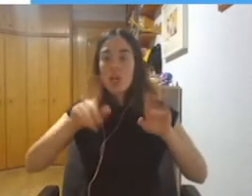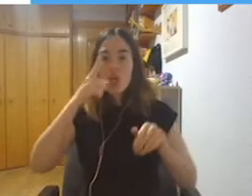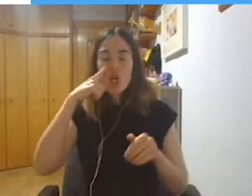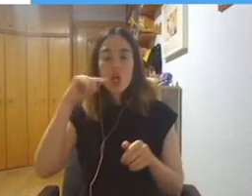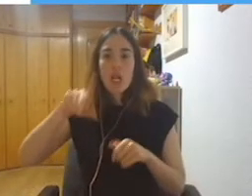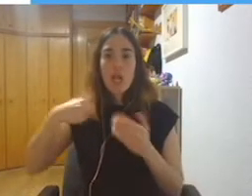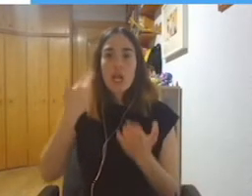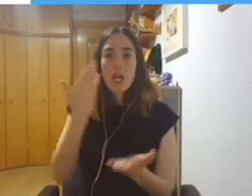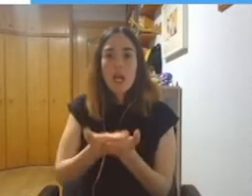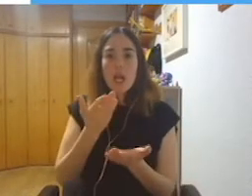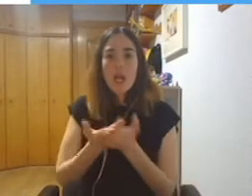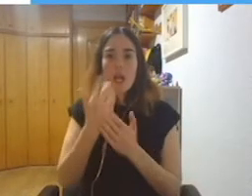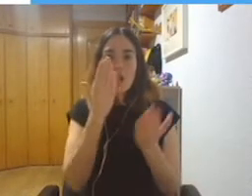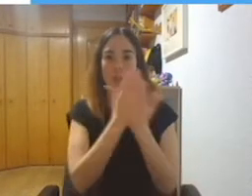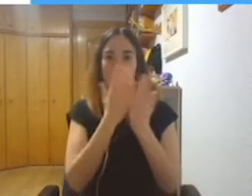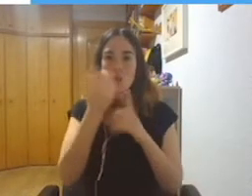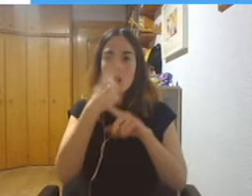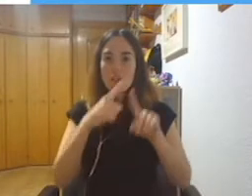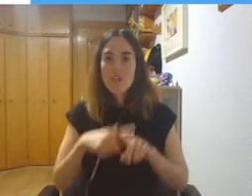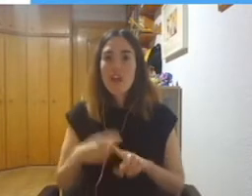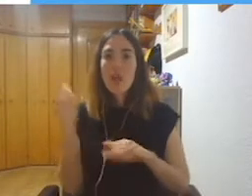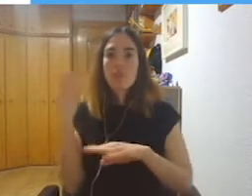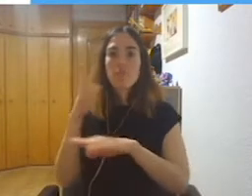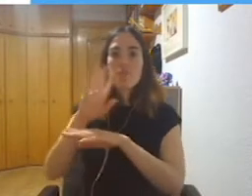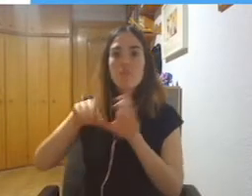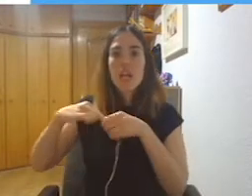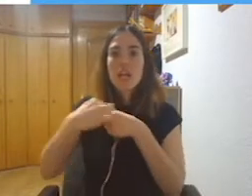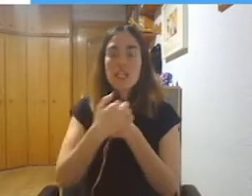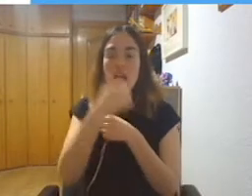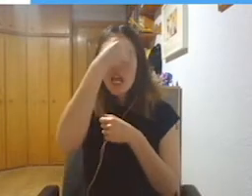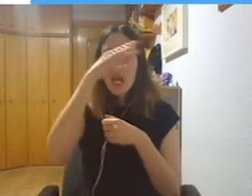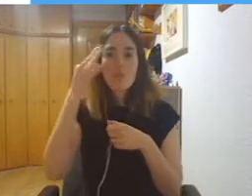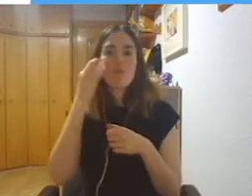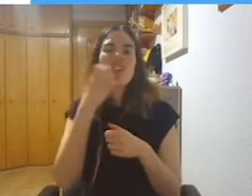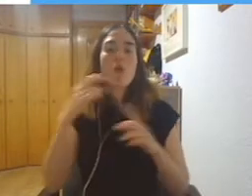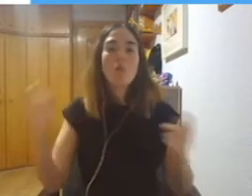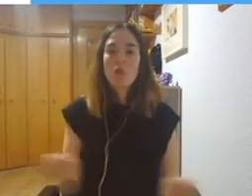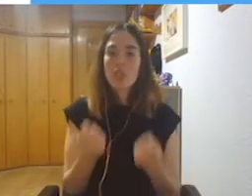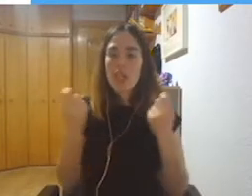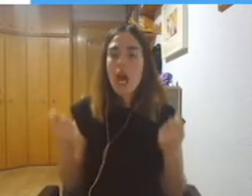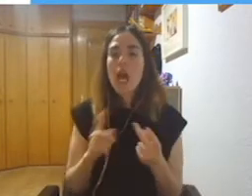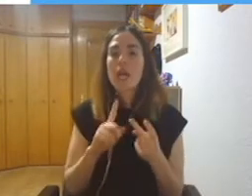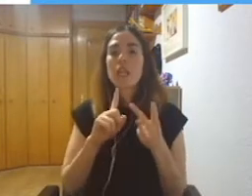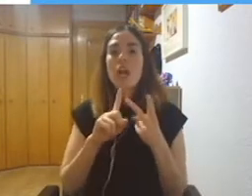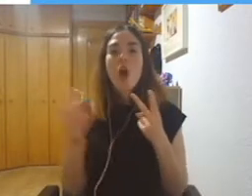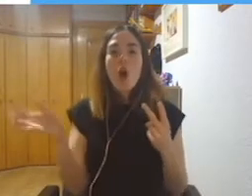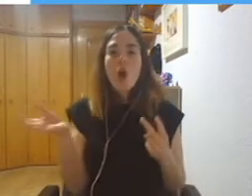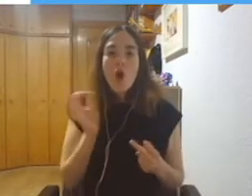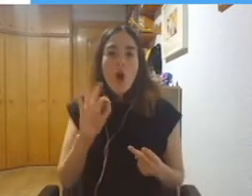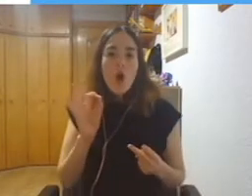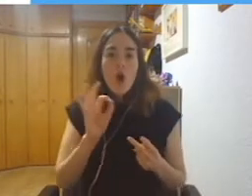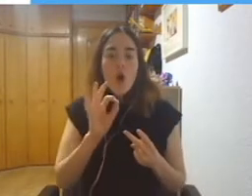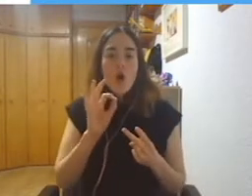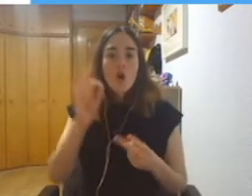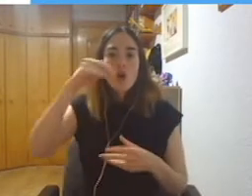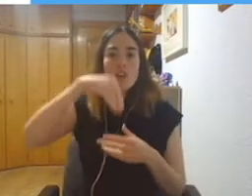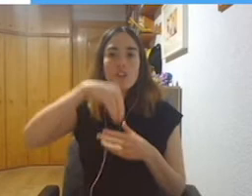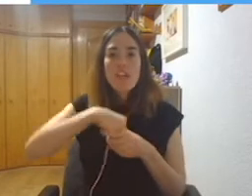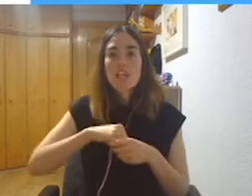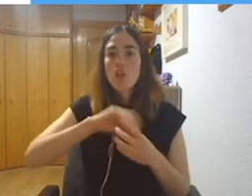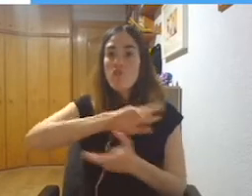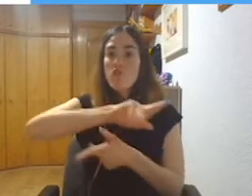con diferentes estudios y se sigue comprobando la presencia de hombres y de mujeres en publicidad, la presencia de hombres y mujeres en